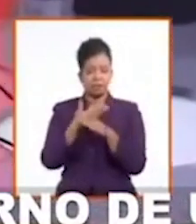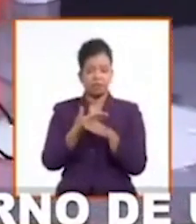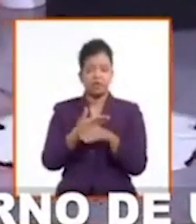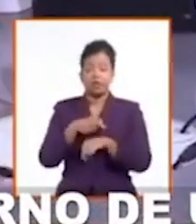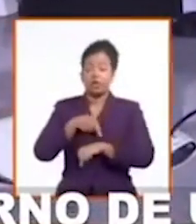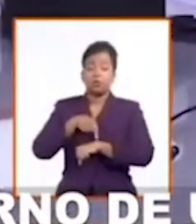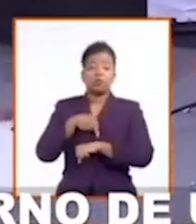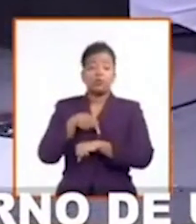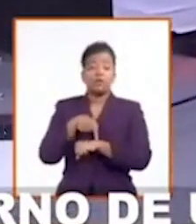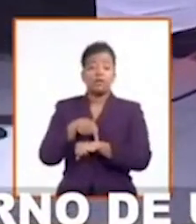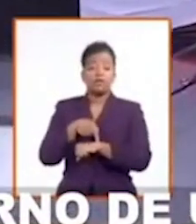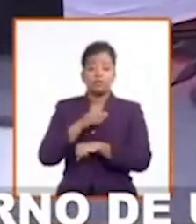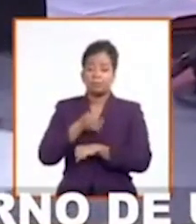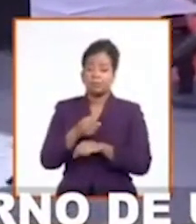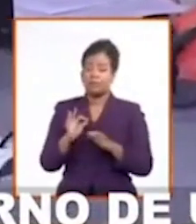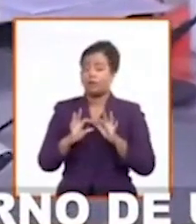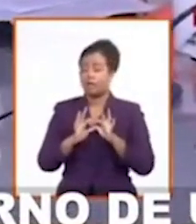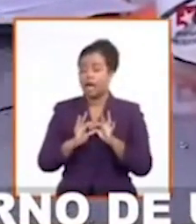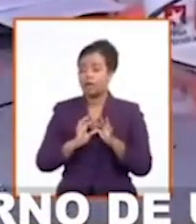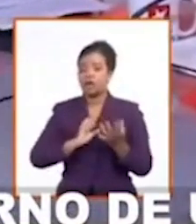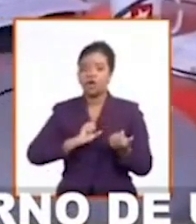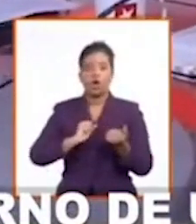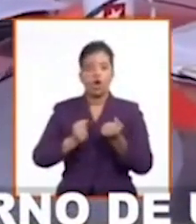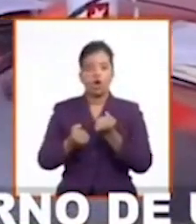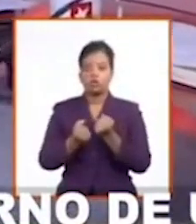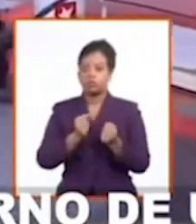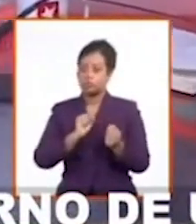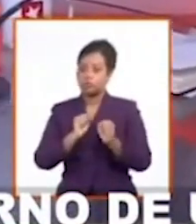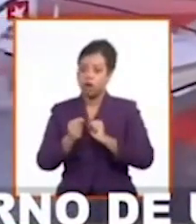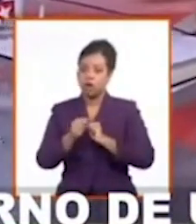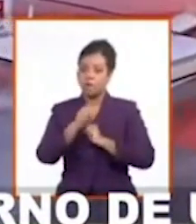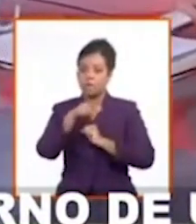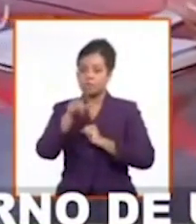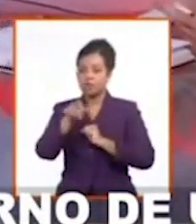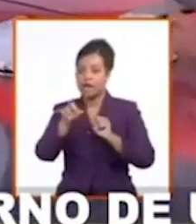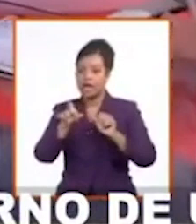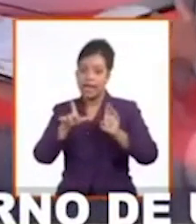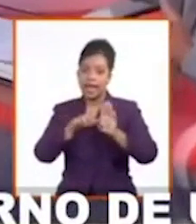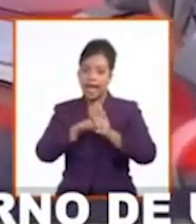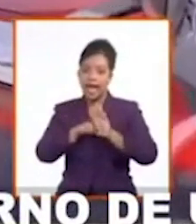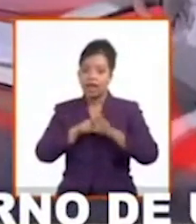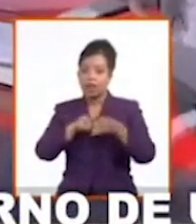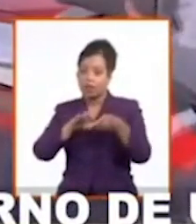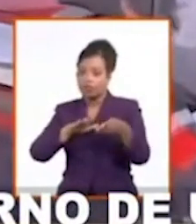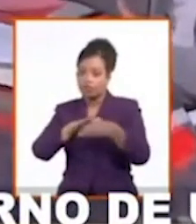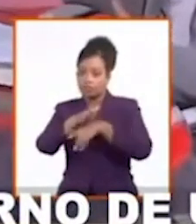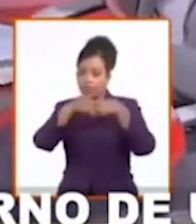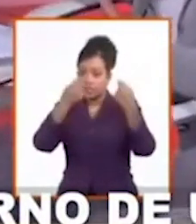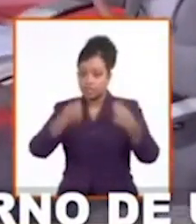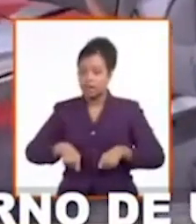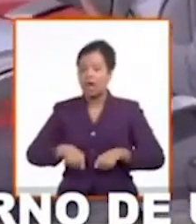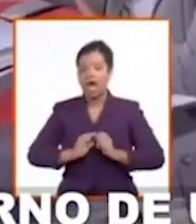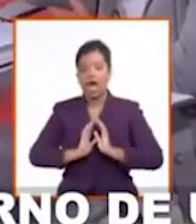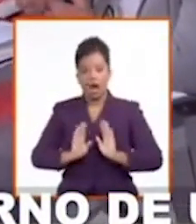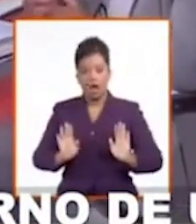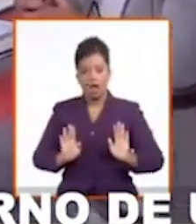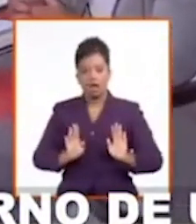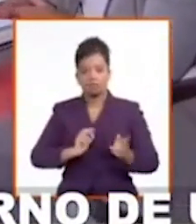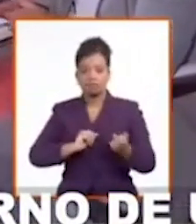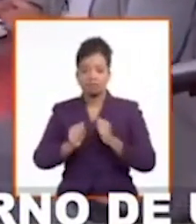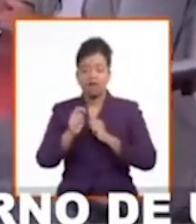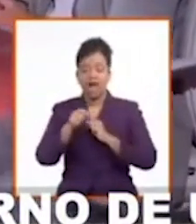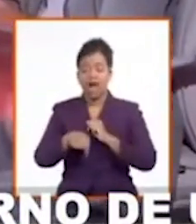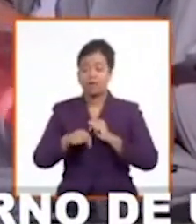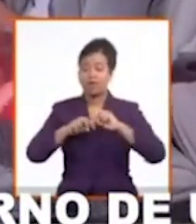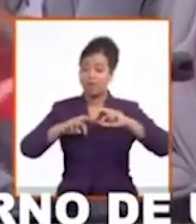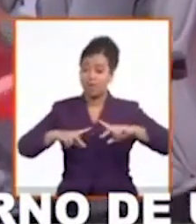fenómeno estaba bajo control, erradicado prácticamente en nuestras costas, y estamos enfrentando las consecuencias de esa política irresponsable